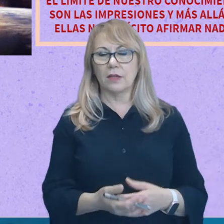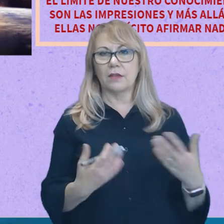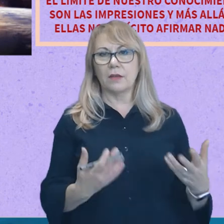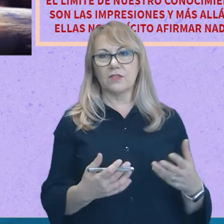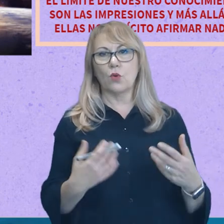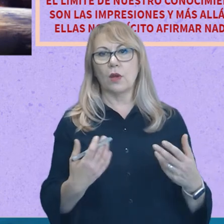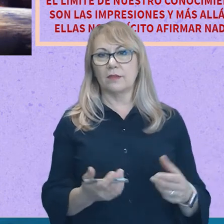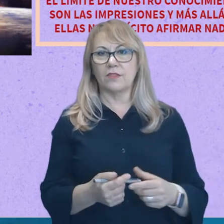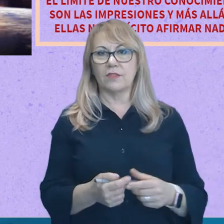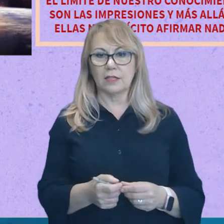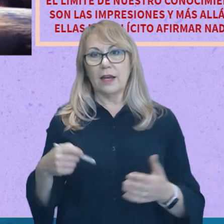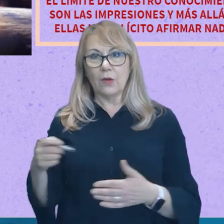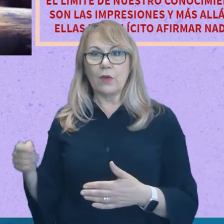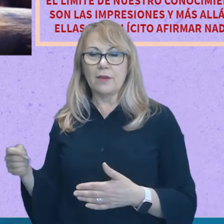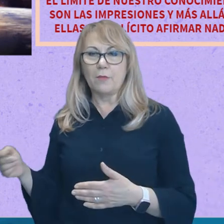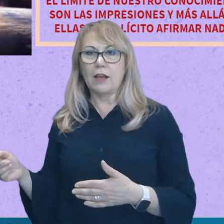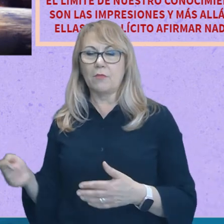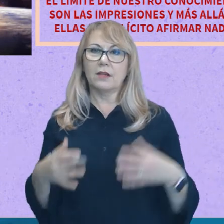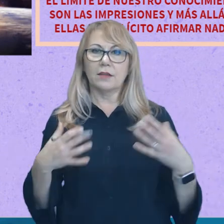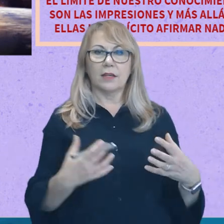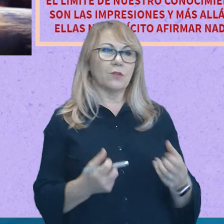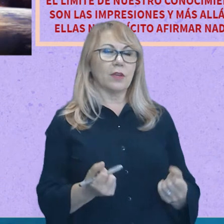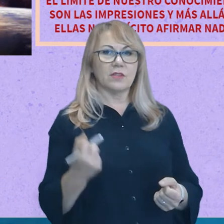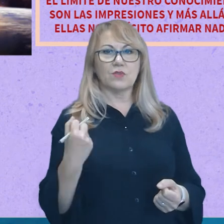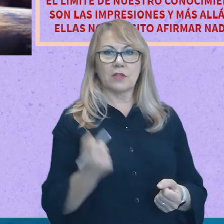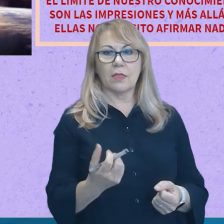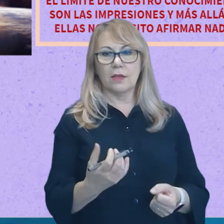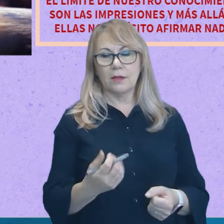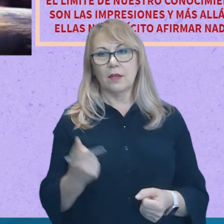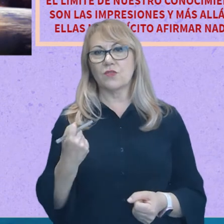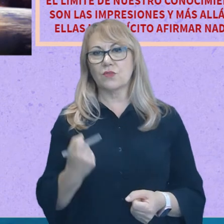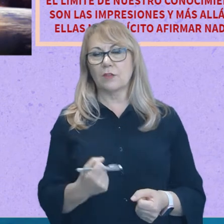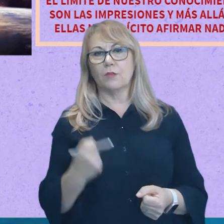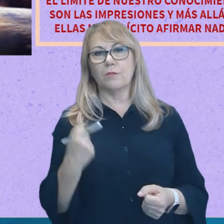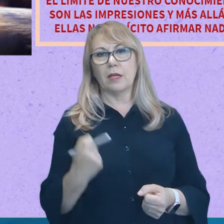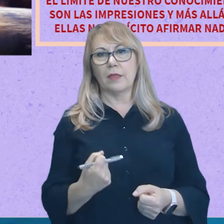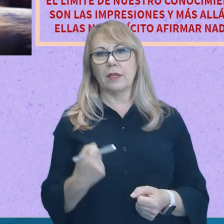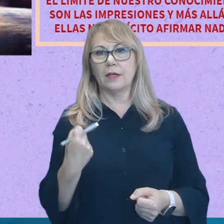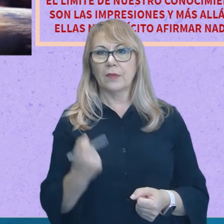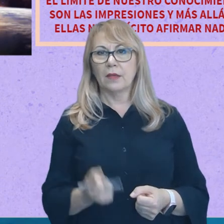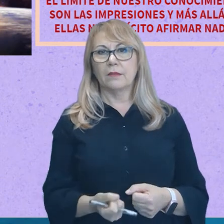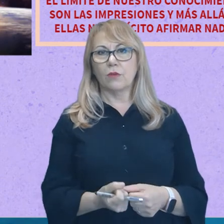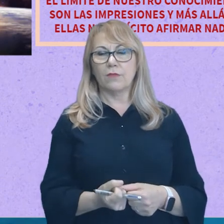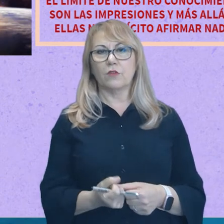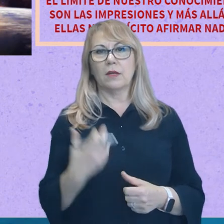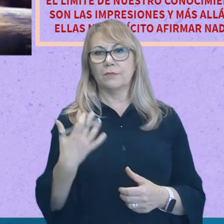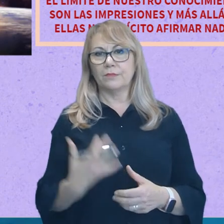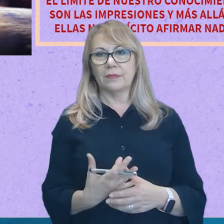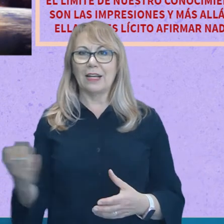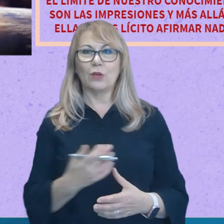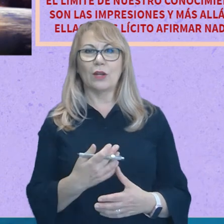serie de cualidades o características. Aunque ellas puedan cambiar, está claro que esa sustancia, ese sustrato, permanecería de alguna